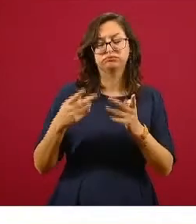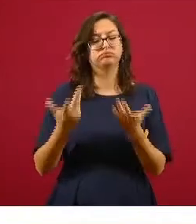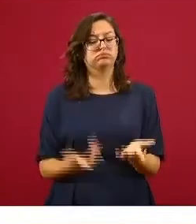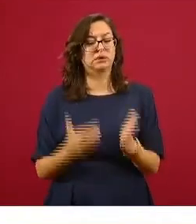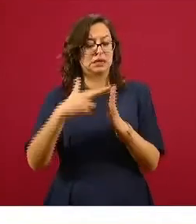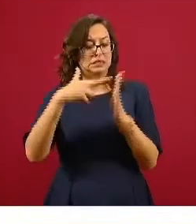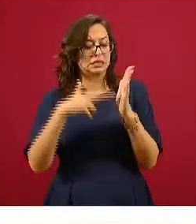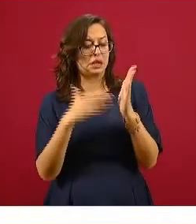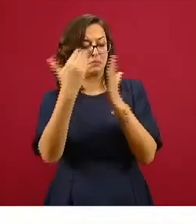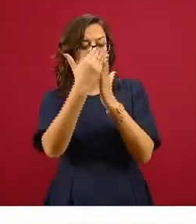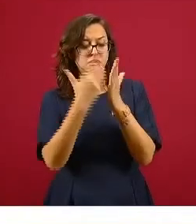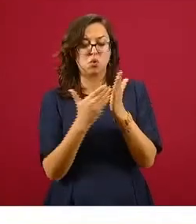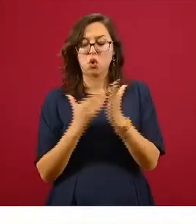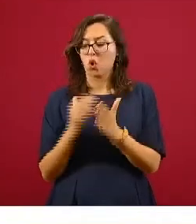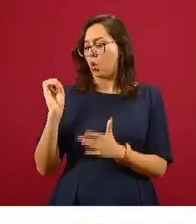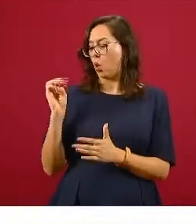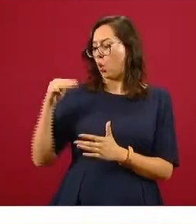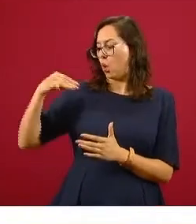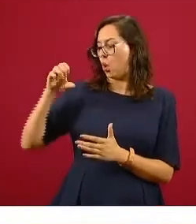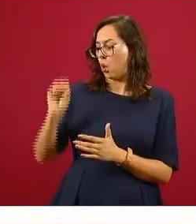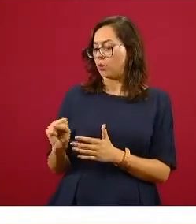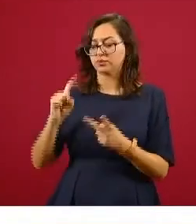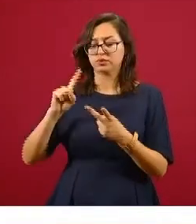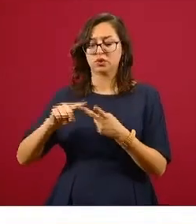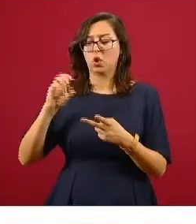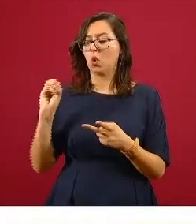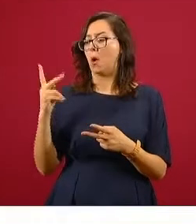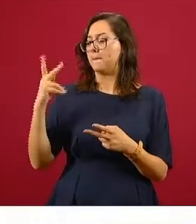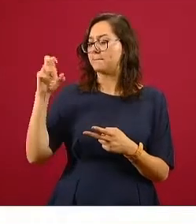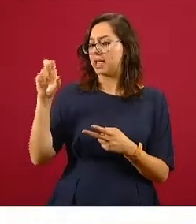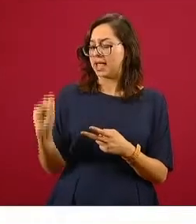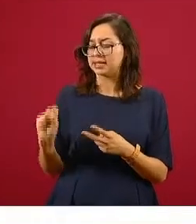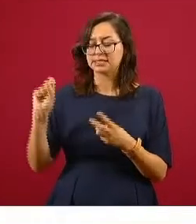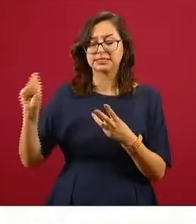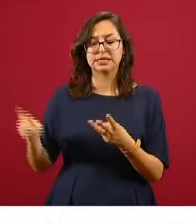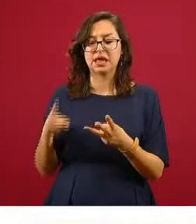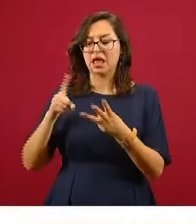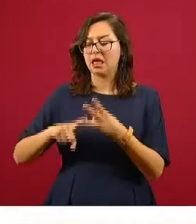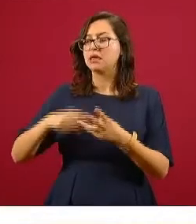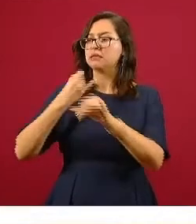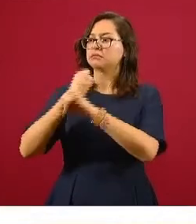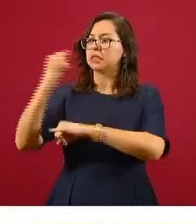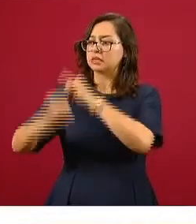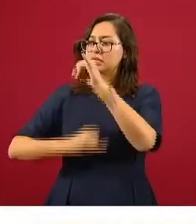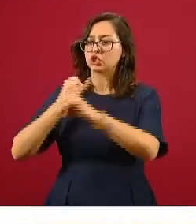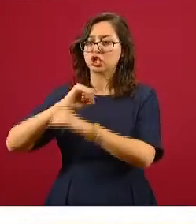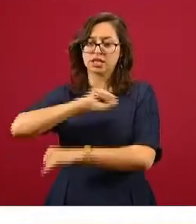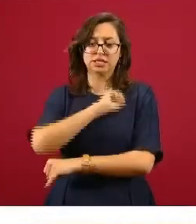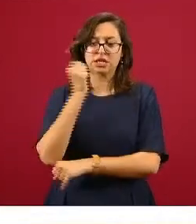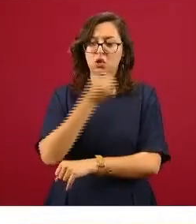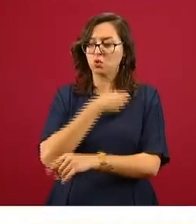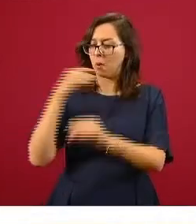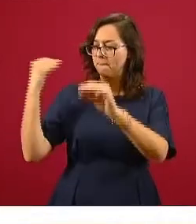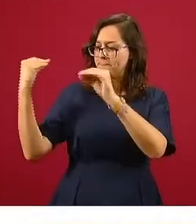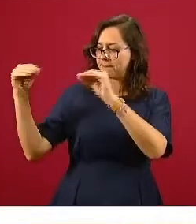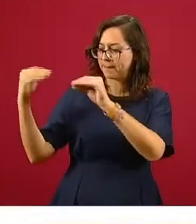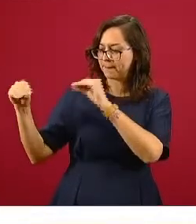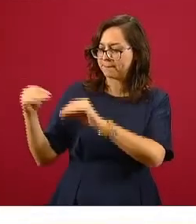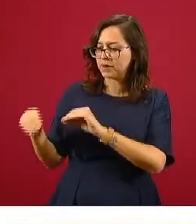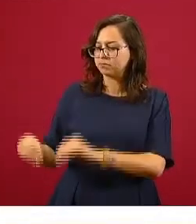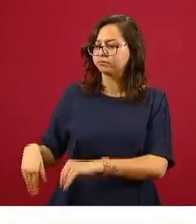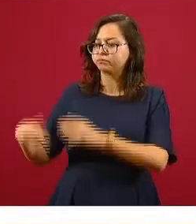ante epidemias que la Organización Mundial de la Salud, la Organización Panamericana de la Salud, varias agencias internacionales de salud pública han